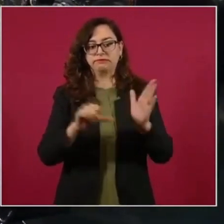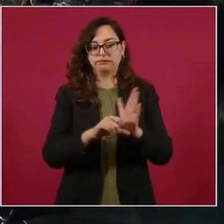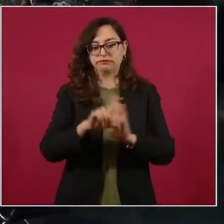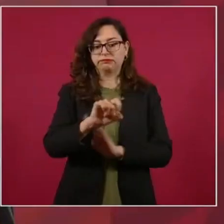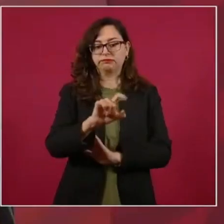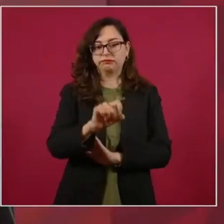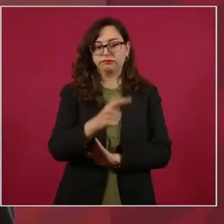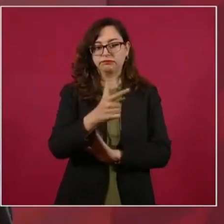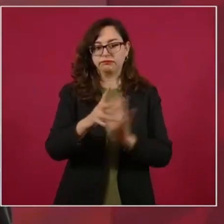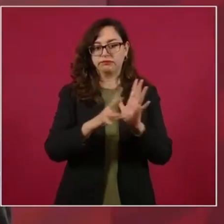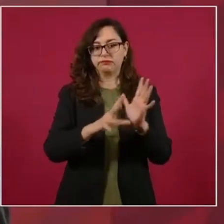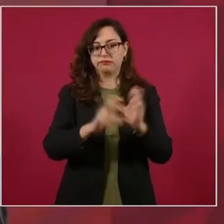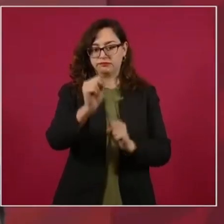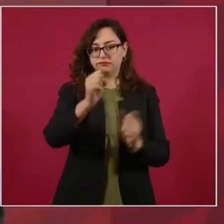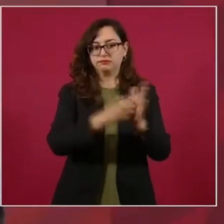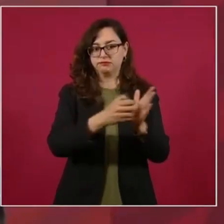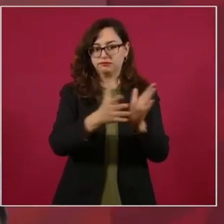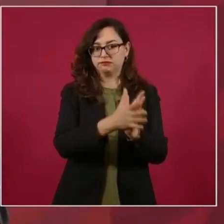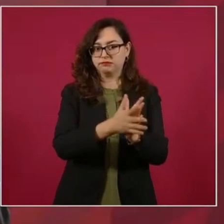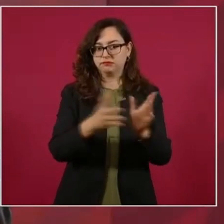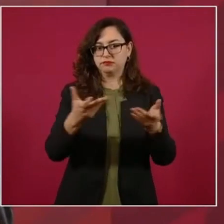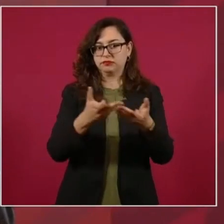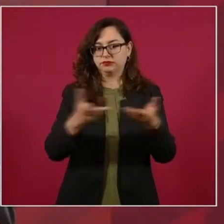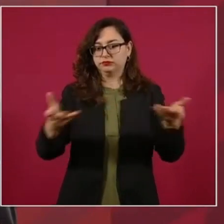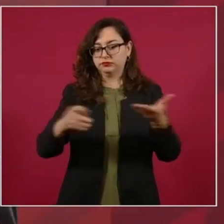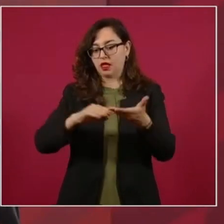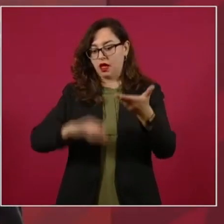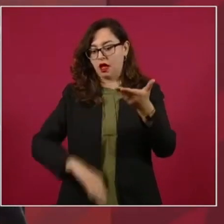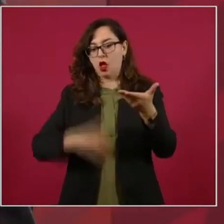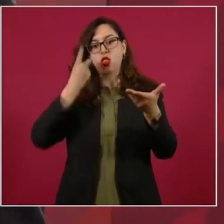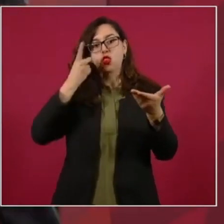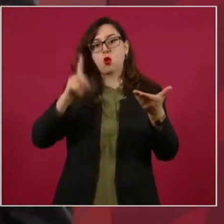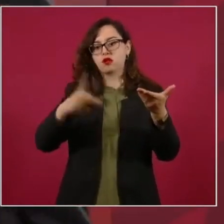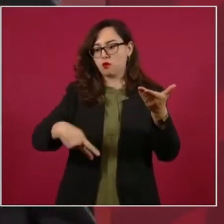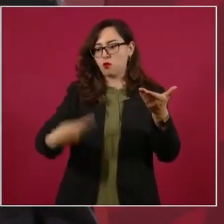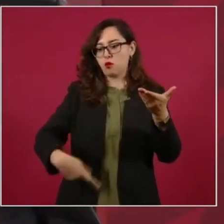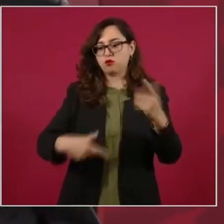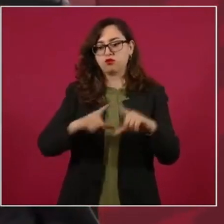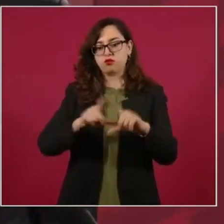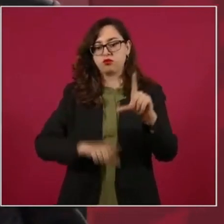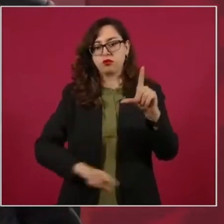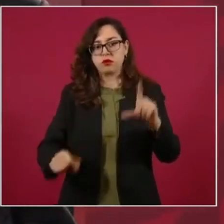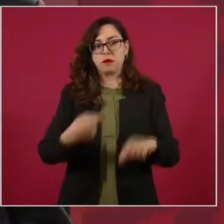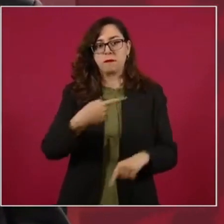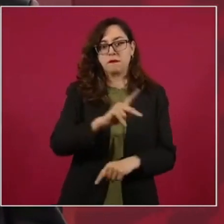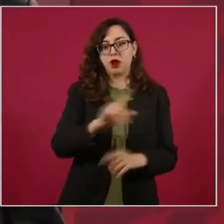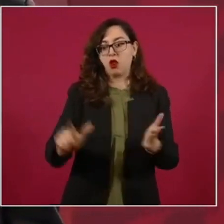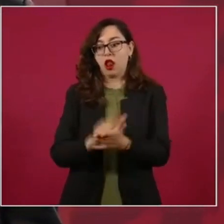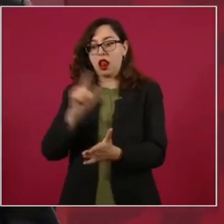No se podía aprobar la ley reglamentaria del 27.